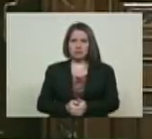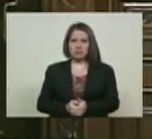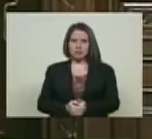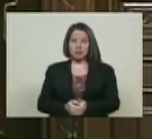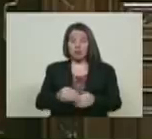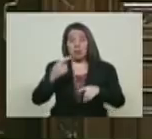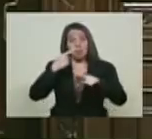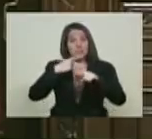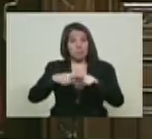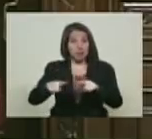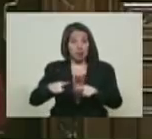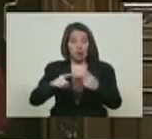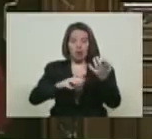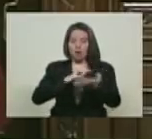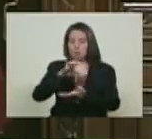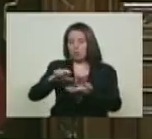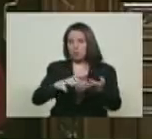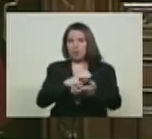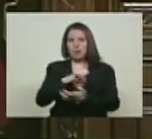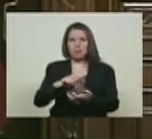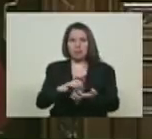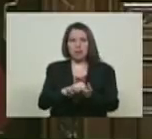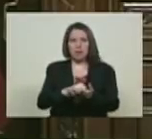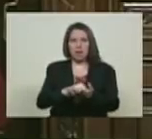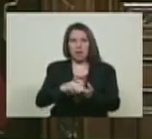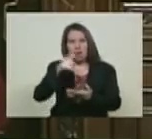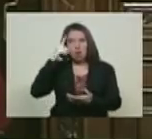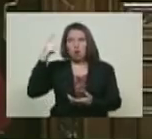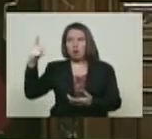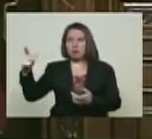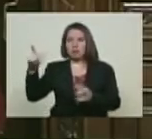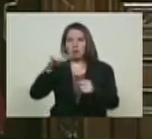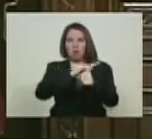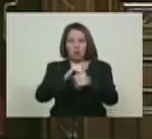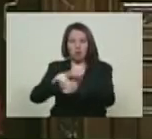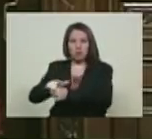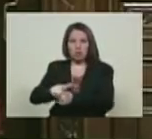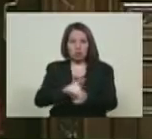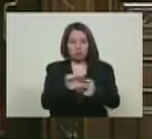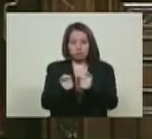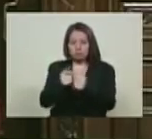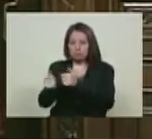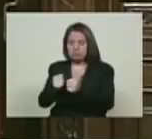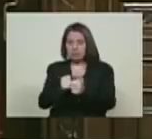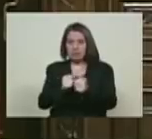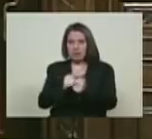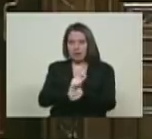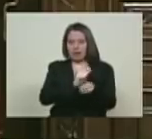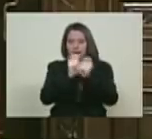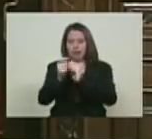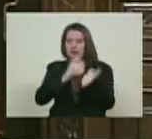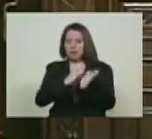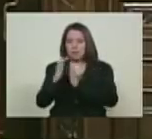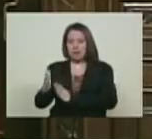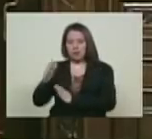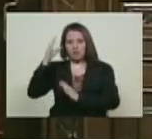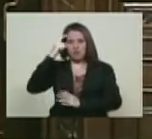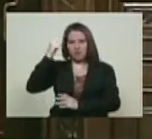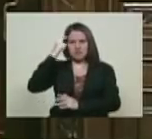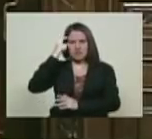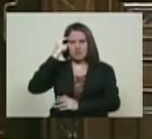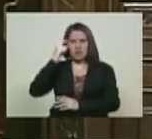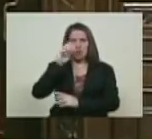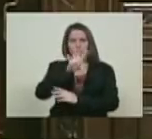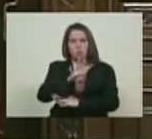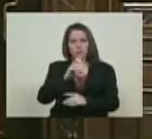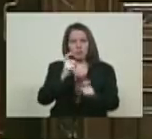Pero como tuvieron un problema logístico con el dron que no llegó, lo pasaron para el 4 de agosto, así de sencillo.